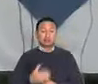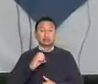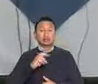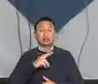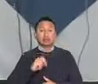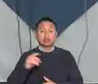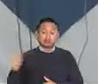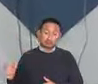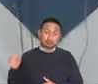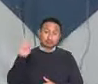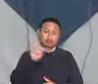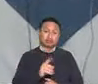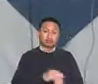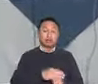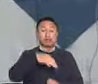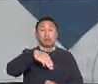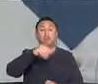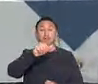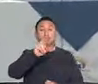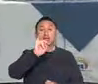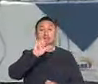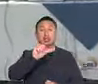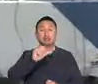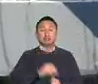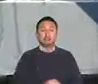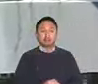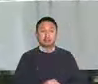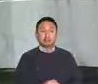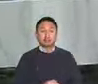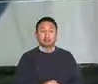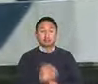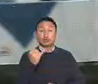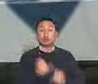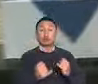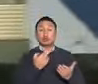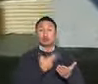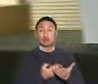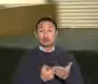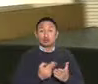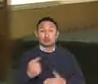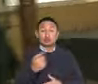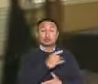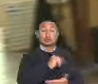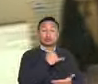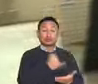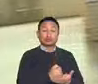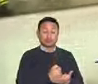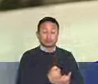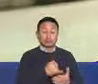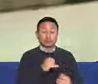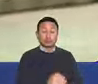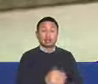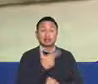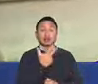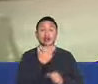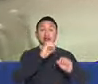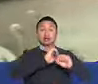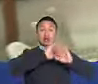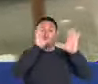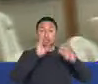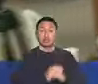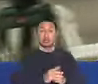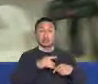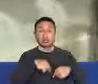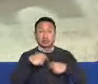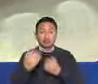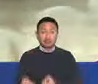de la Junta, María Belén Mieles. La última sesión que se dio por parte de la Junta fue a las 3 de la mañana, en donde se